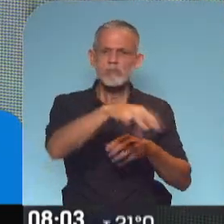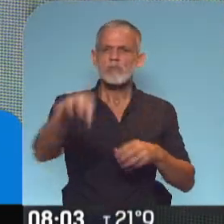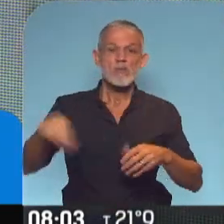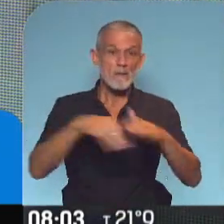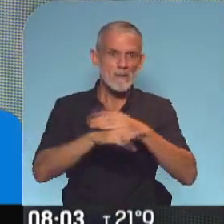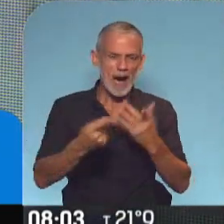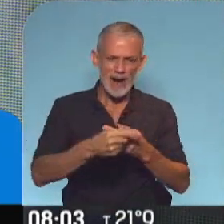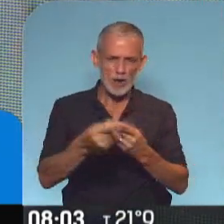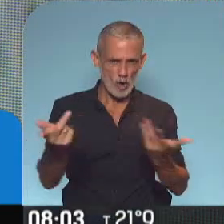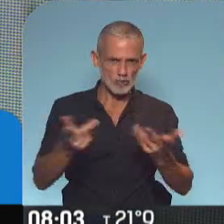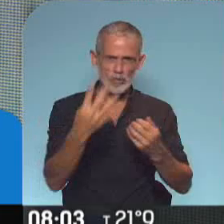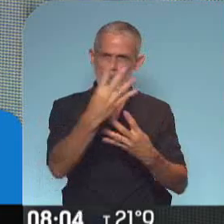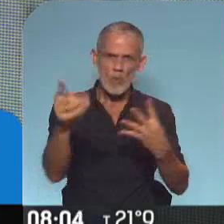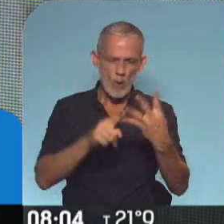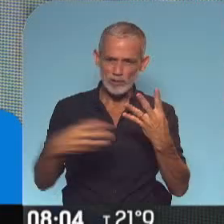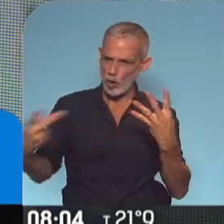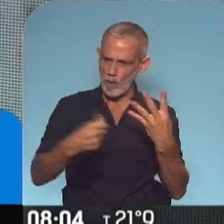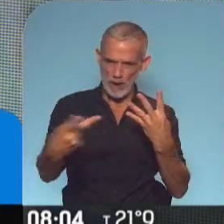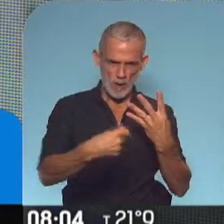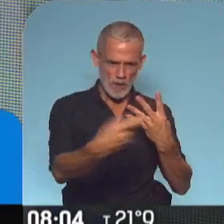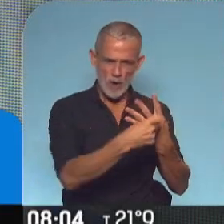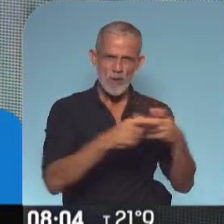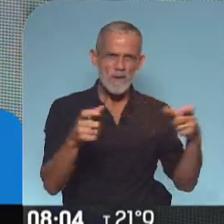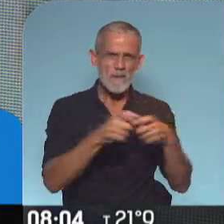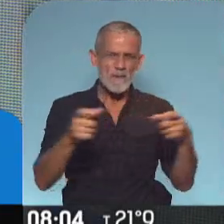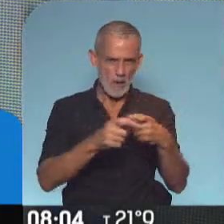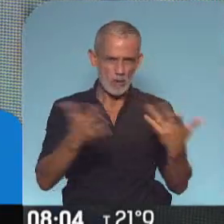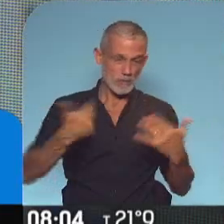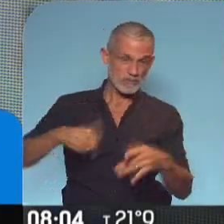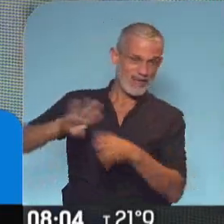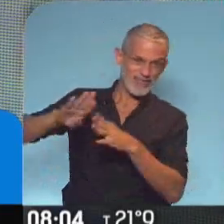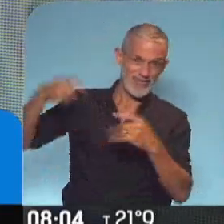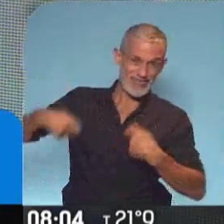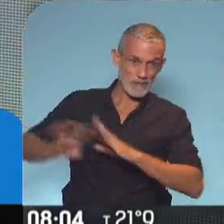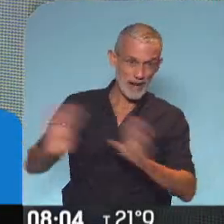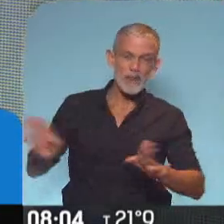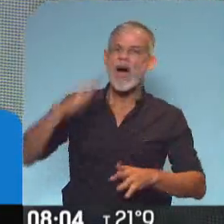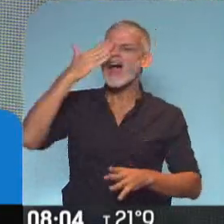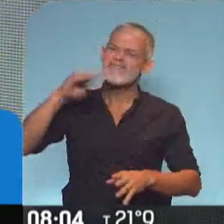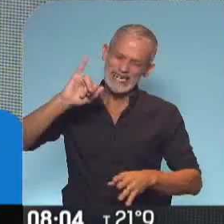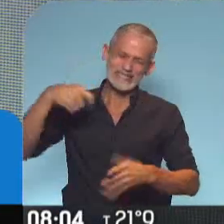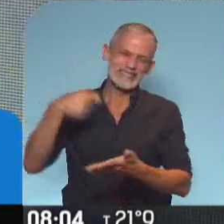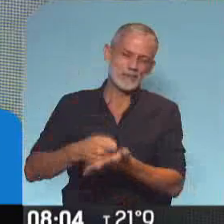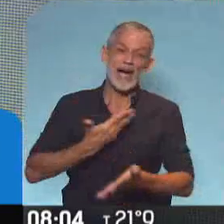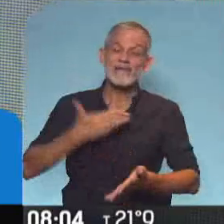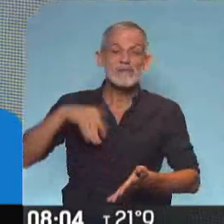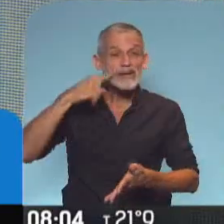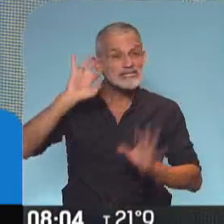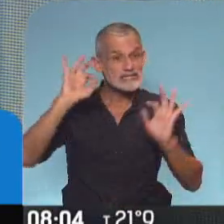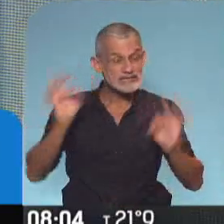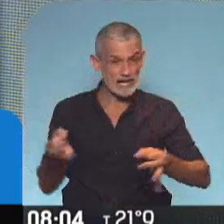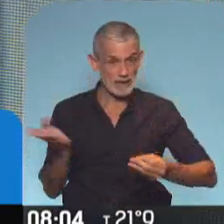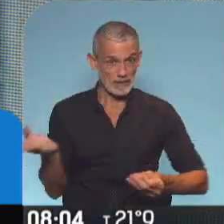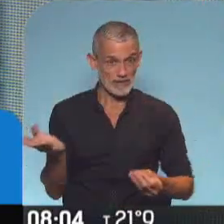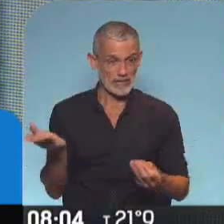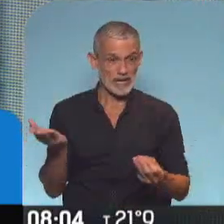por supuesto fueron cómplices de la operación, porque la Argentina entra en default, pero siempre termina pagando? Y el fondo sabía eso,